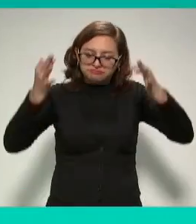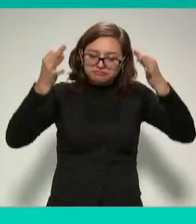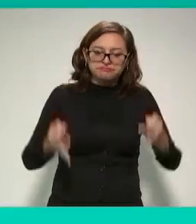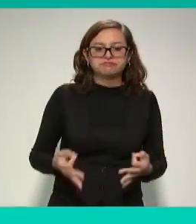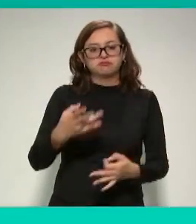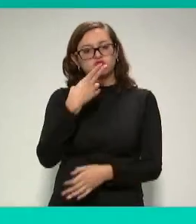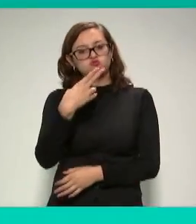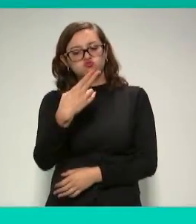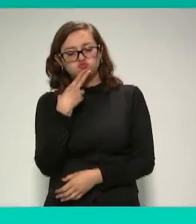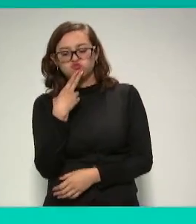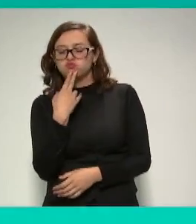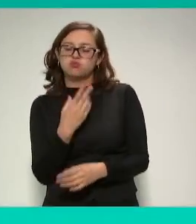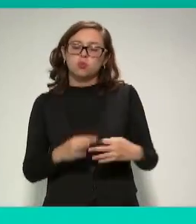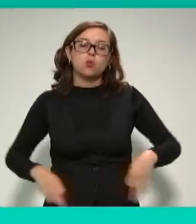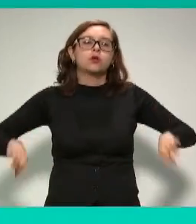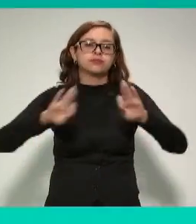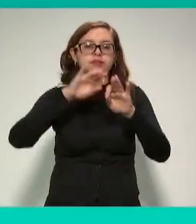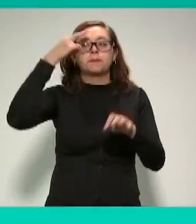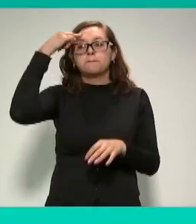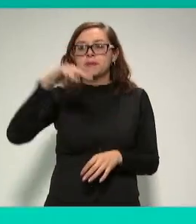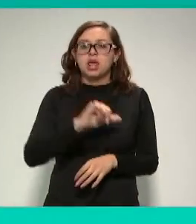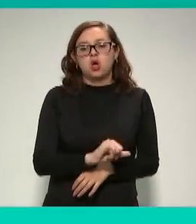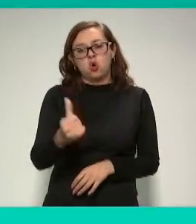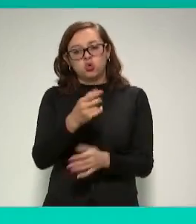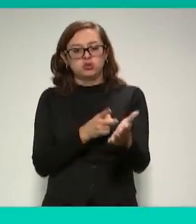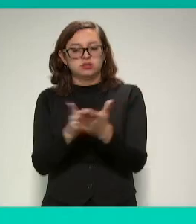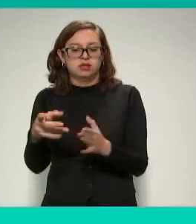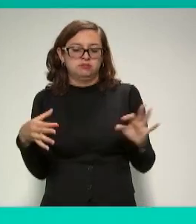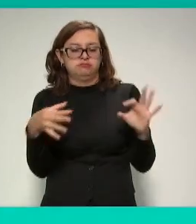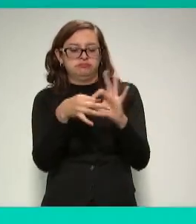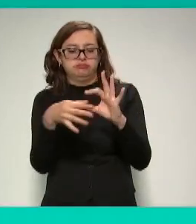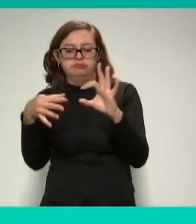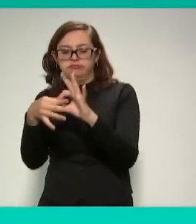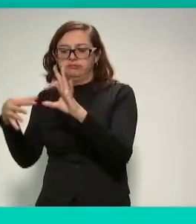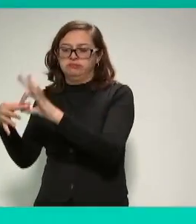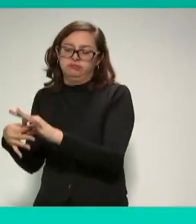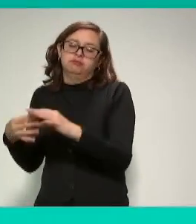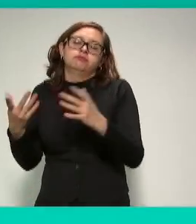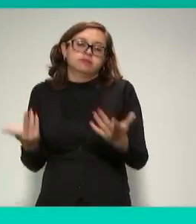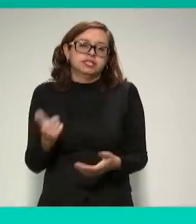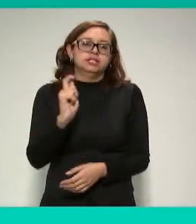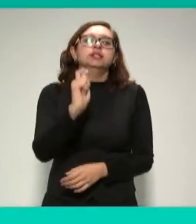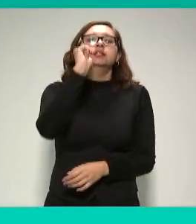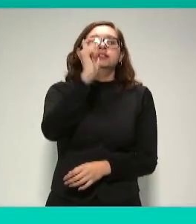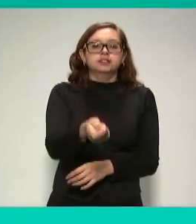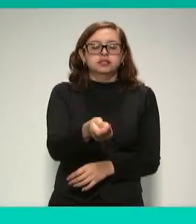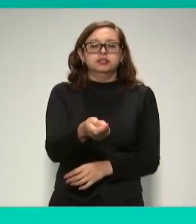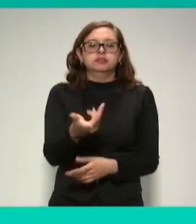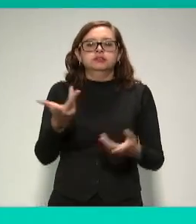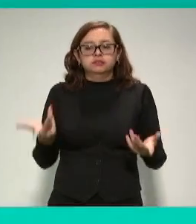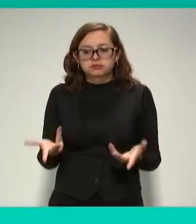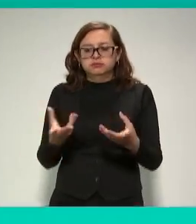es determinante incluso, para el ejercicio de otros derechos, como en este caso, para el de poder encontrar salida